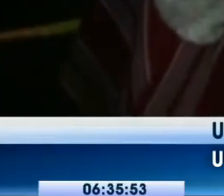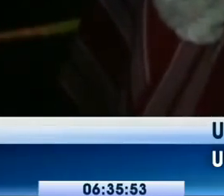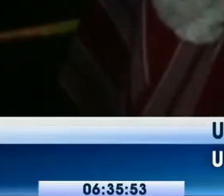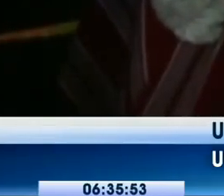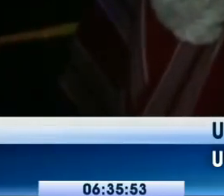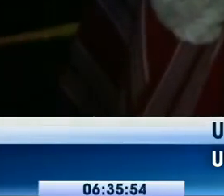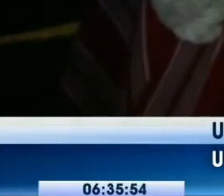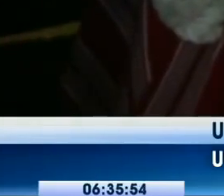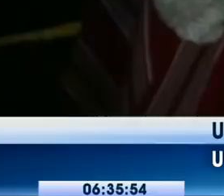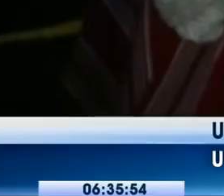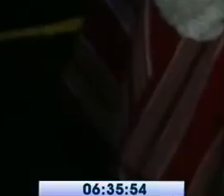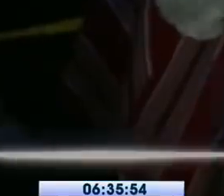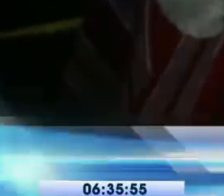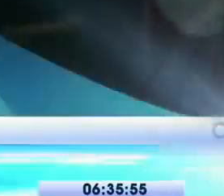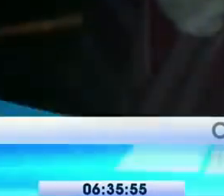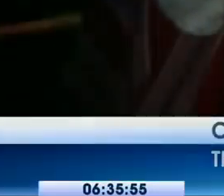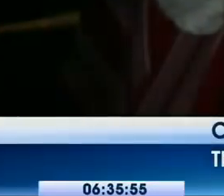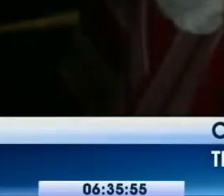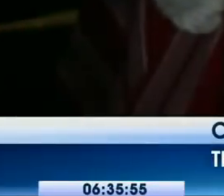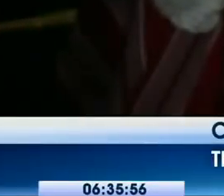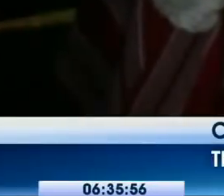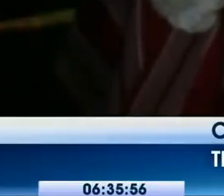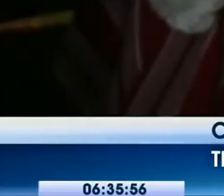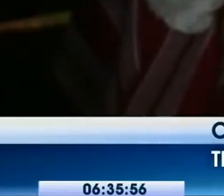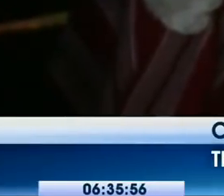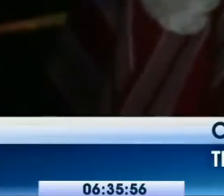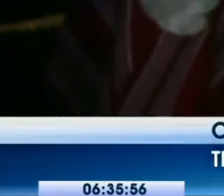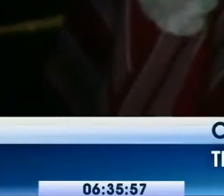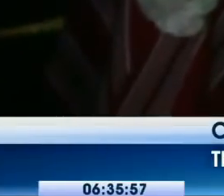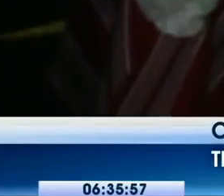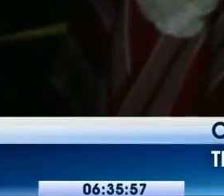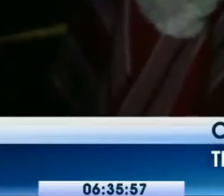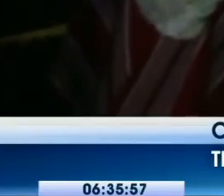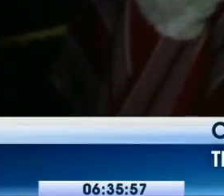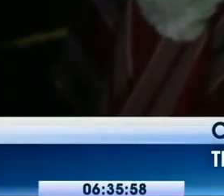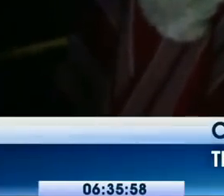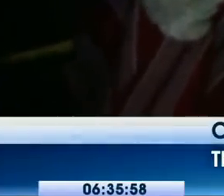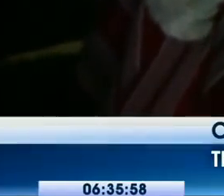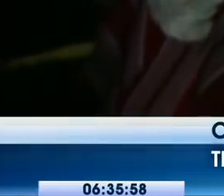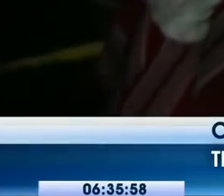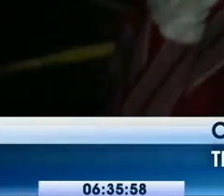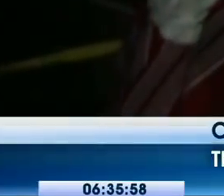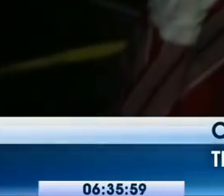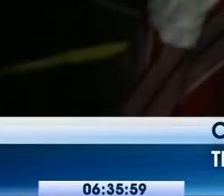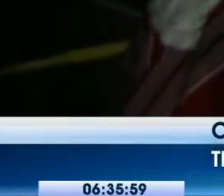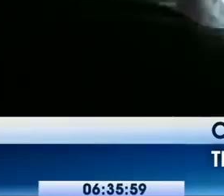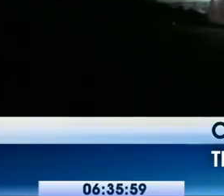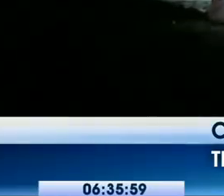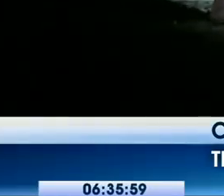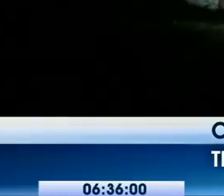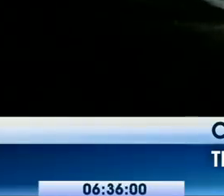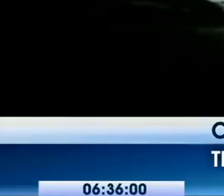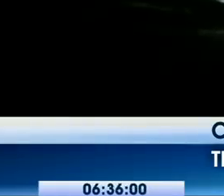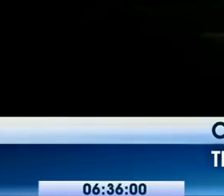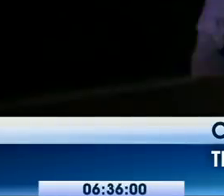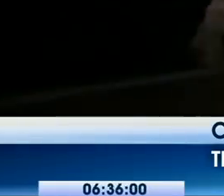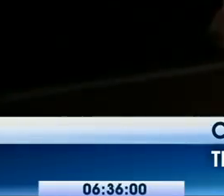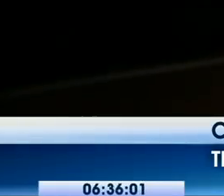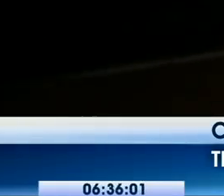otra cosa, eso sí, no puede afectar solo al carro, sino al alrededor. Entonces, está un poquito preocupante eso.